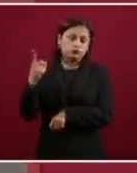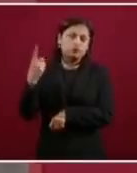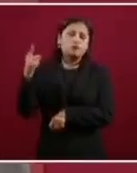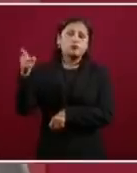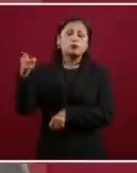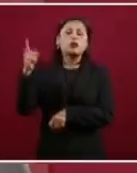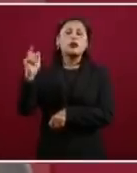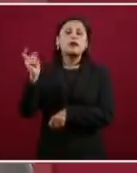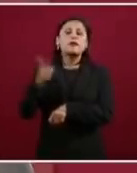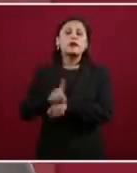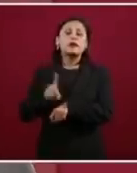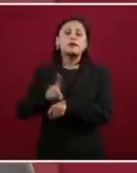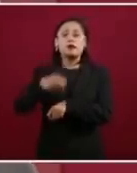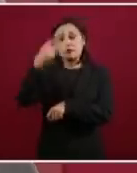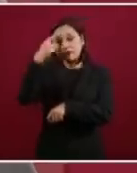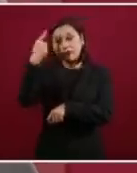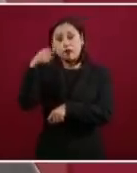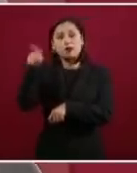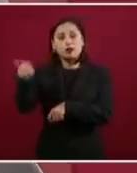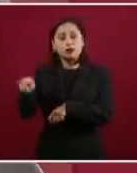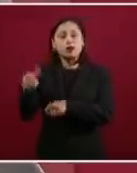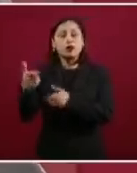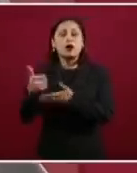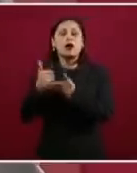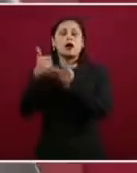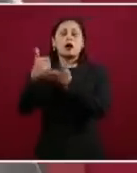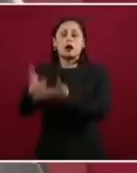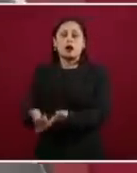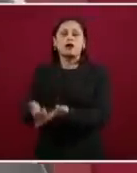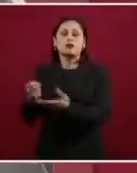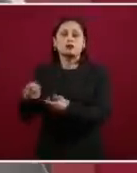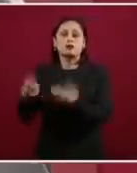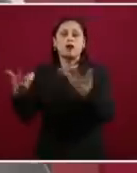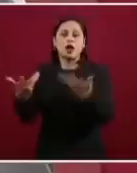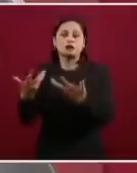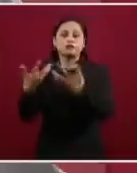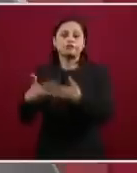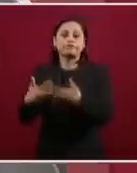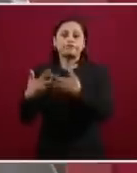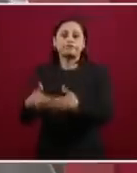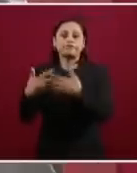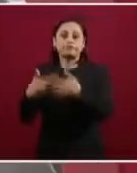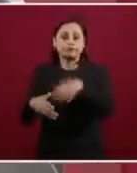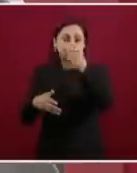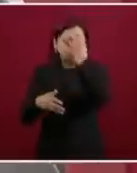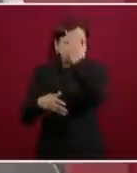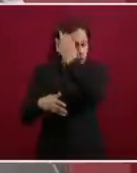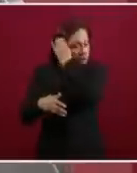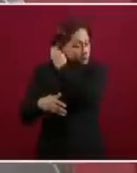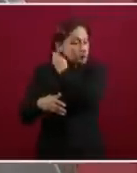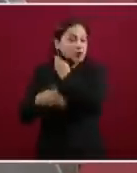por producir, y aquí con el neoliberalismo, neoporfirismo,